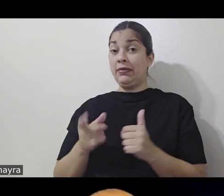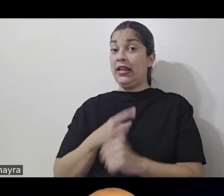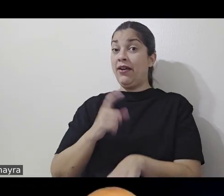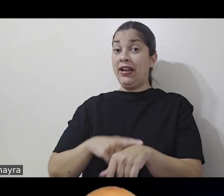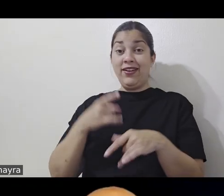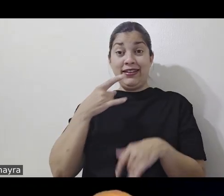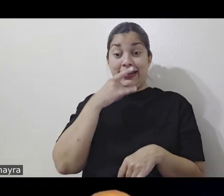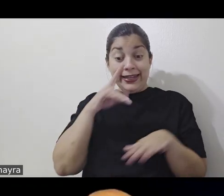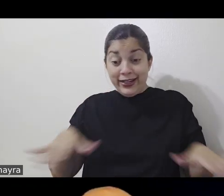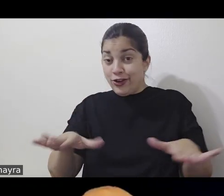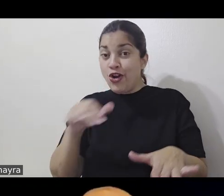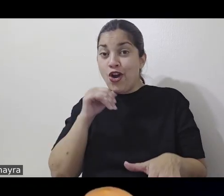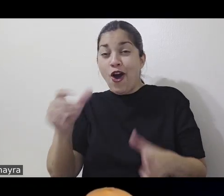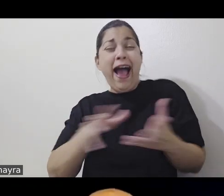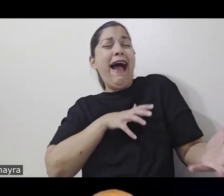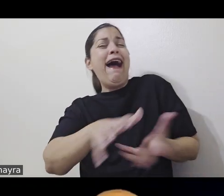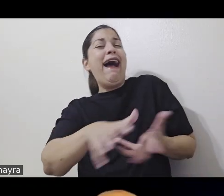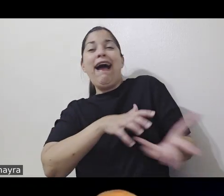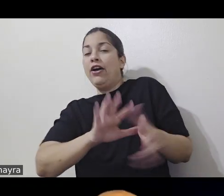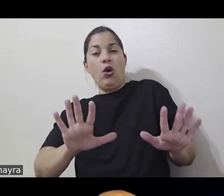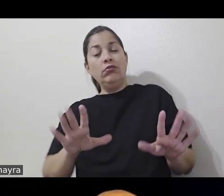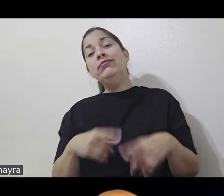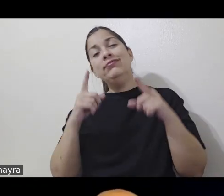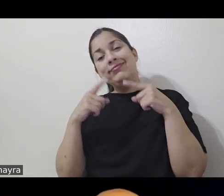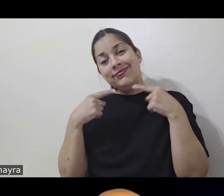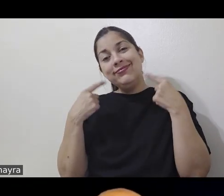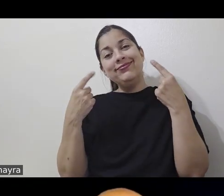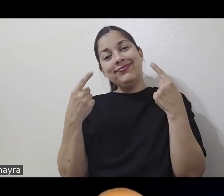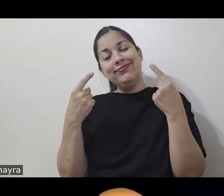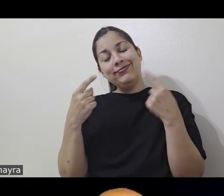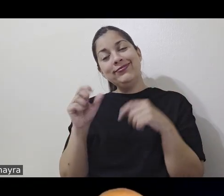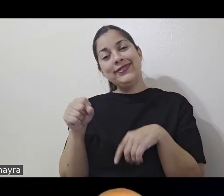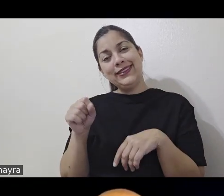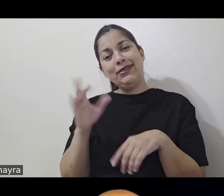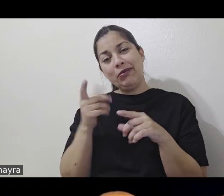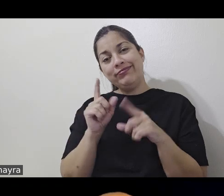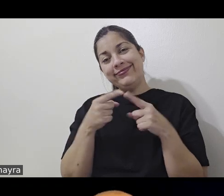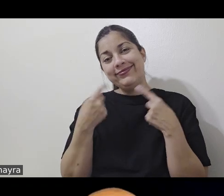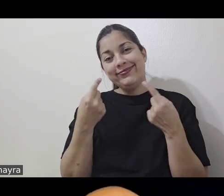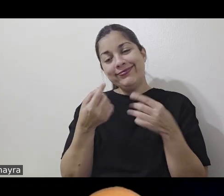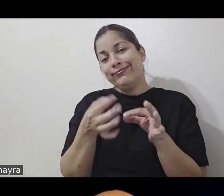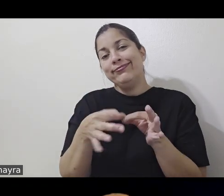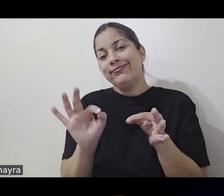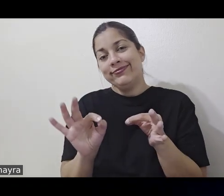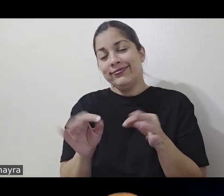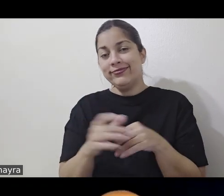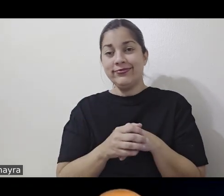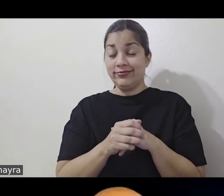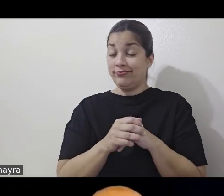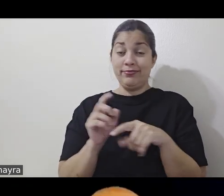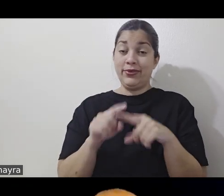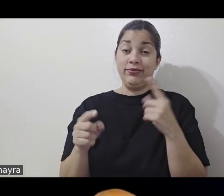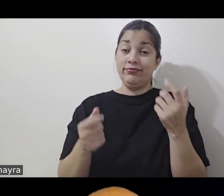a carcajadas. Sacamos sonrisas, así como Mickey Mouse. Ahí. Sí. Había muchas